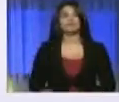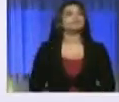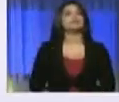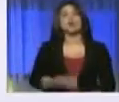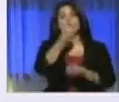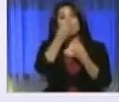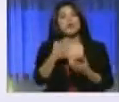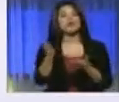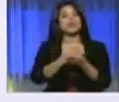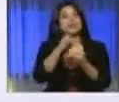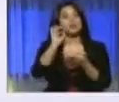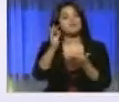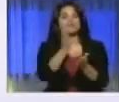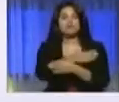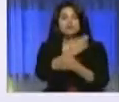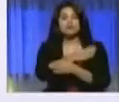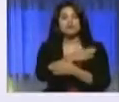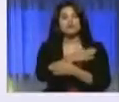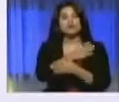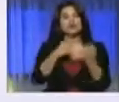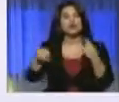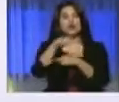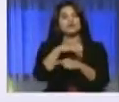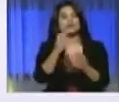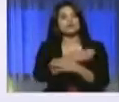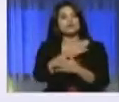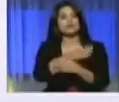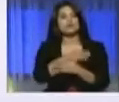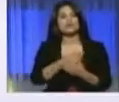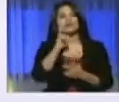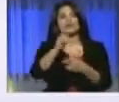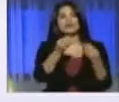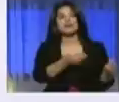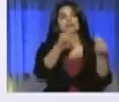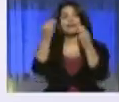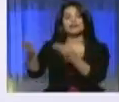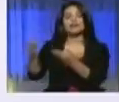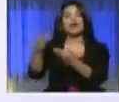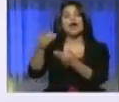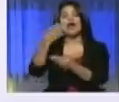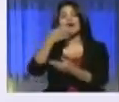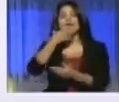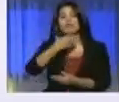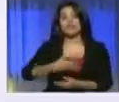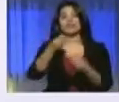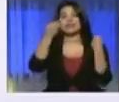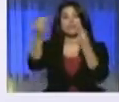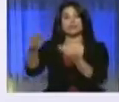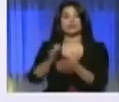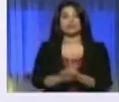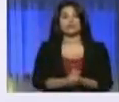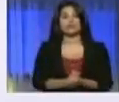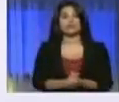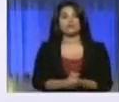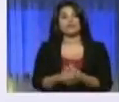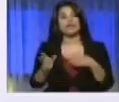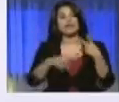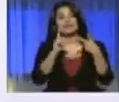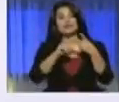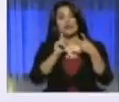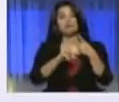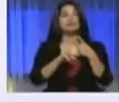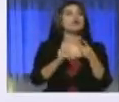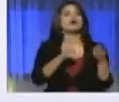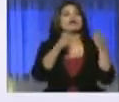libro. Felicidades, compañero. Hay que hacérselo llegar al comandante Fidel Castro. Y este libro, que se lo dejé como regalo